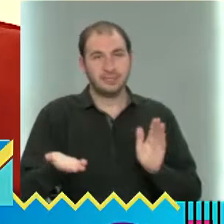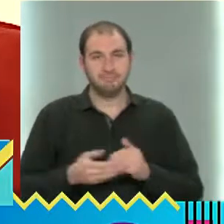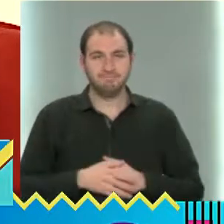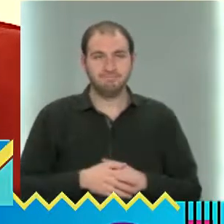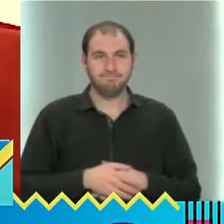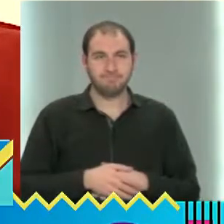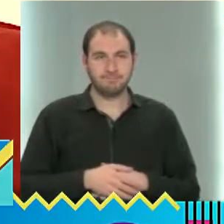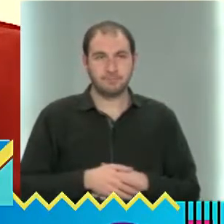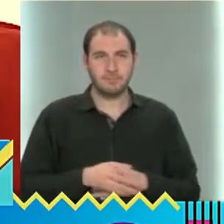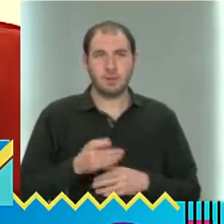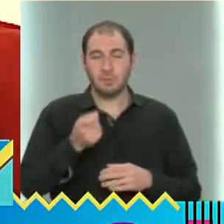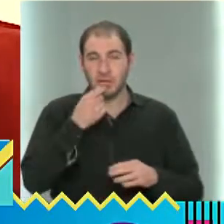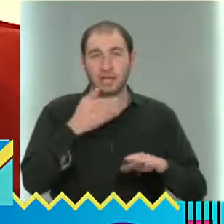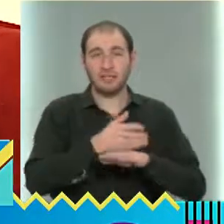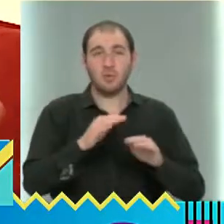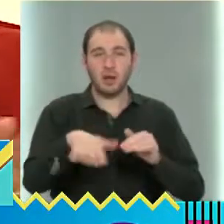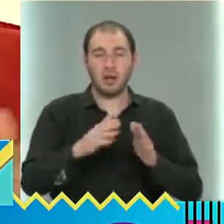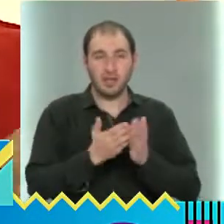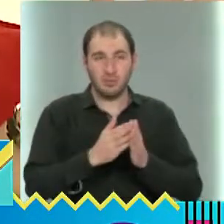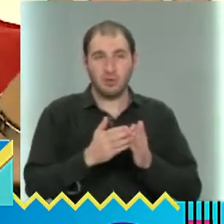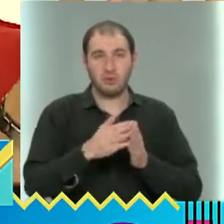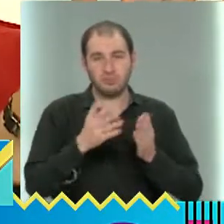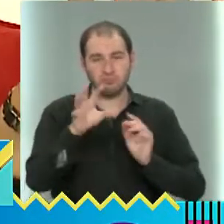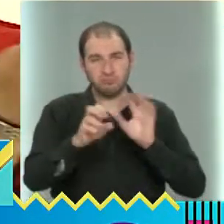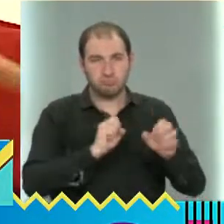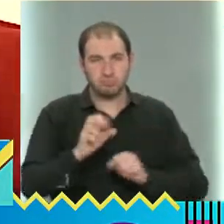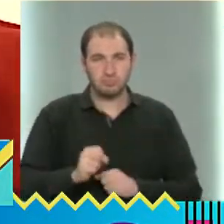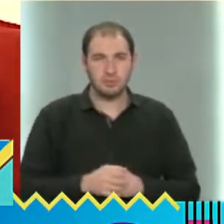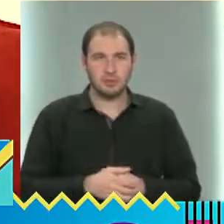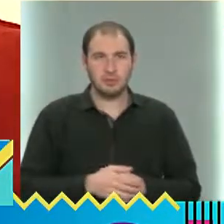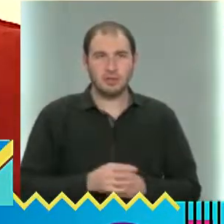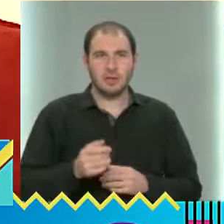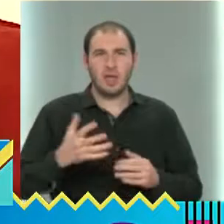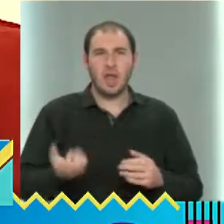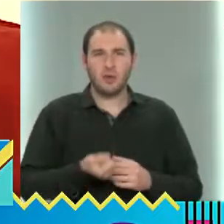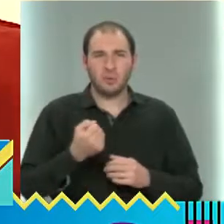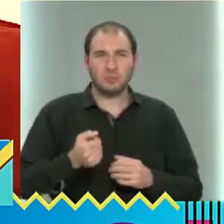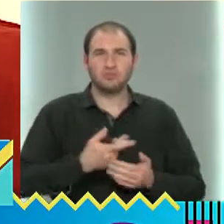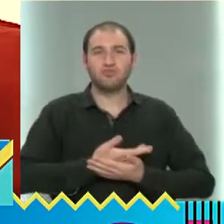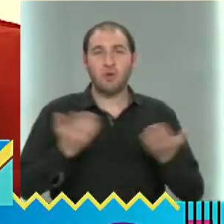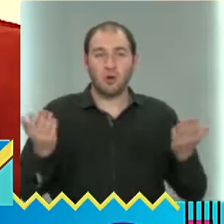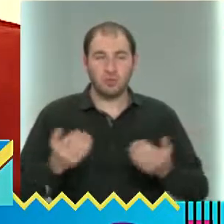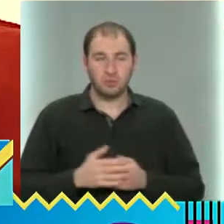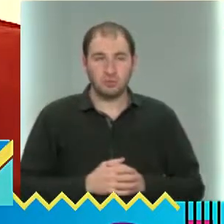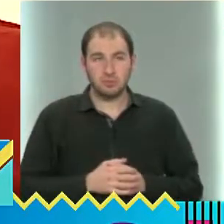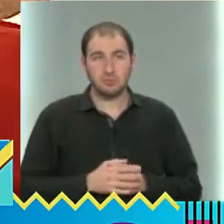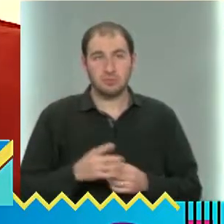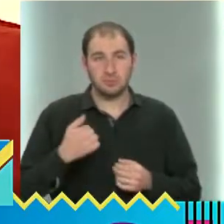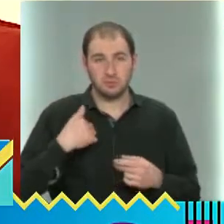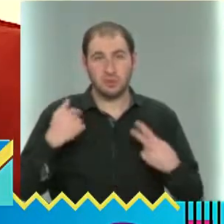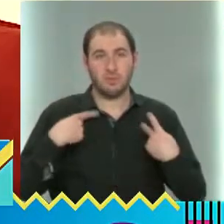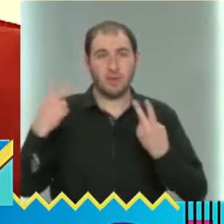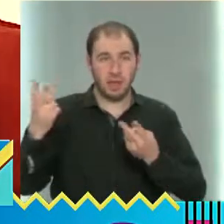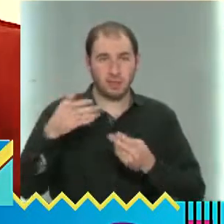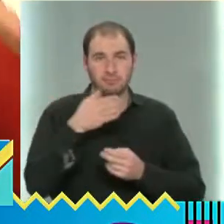sea, viste, cuando vos entras a la librería te encontrás ciertos libros, que los encontrás en todas partes, porque por donde yo he viajado,